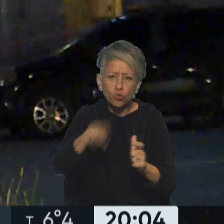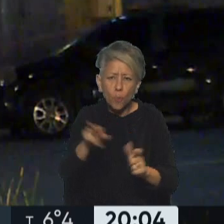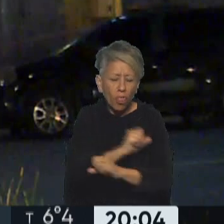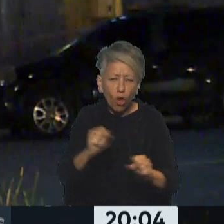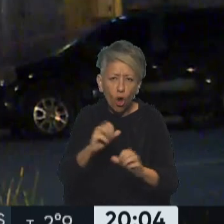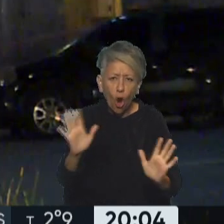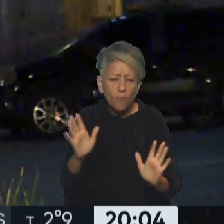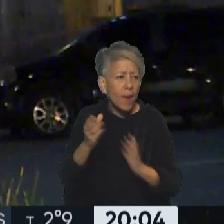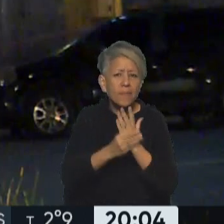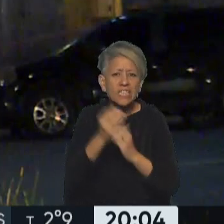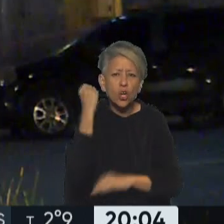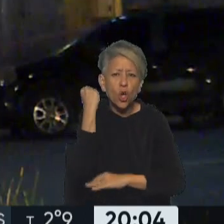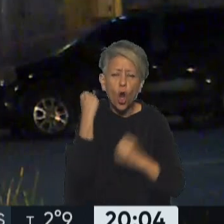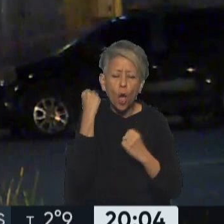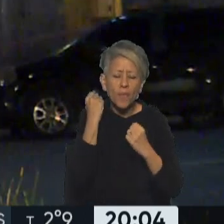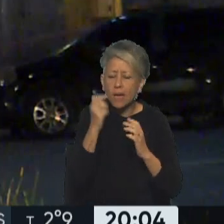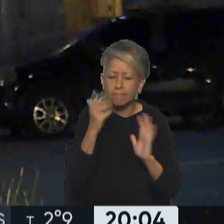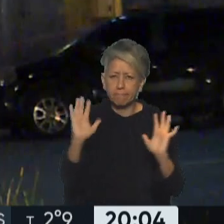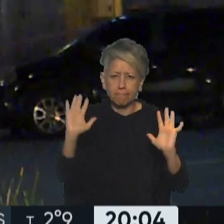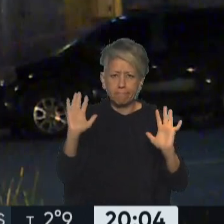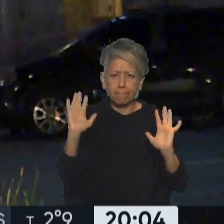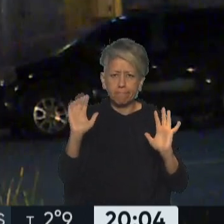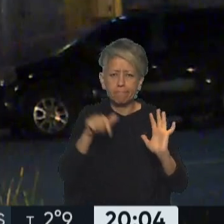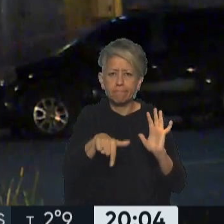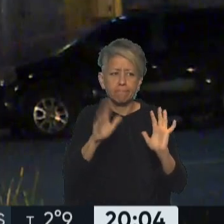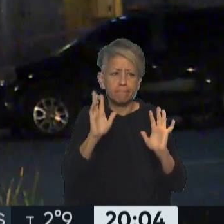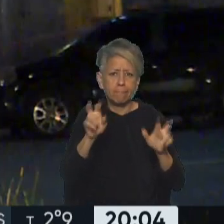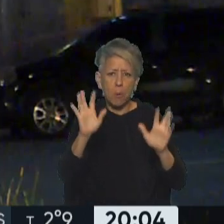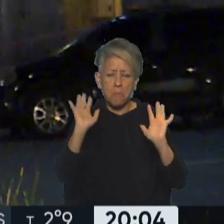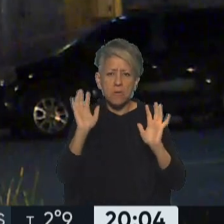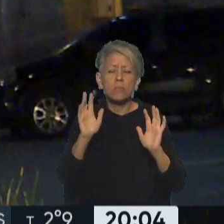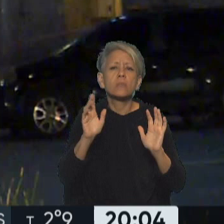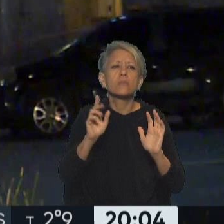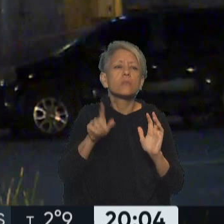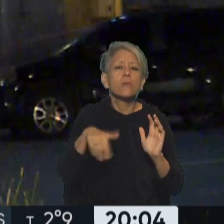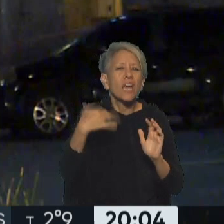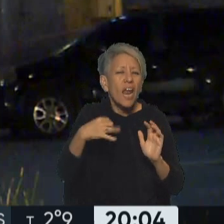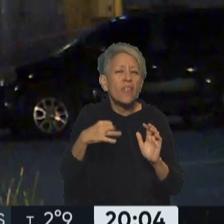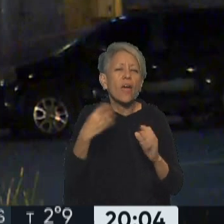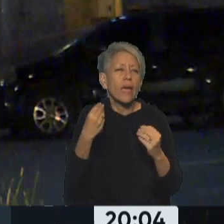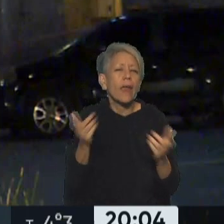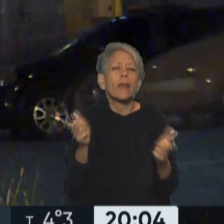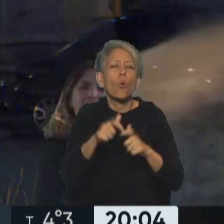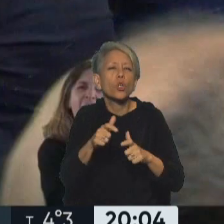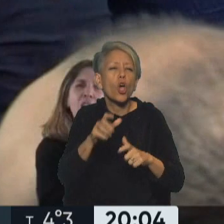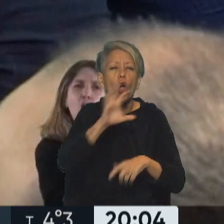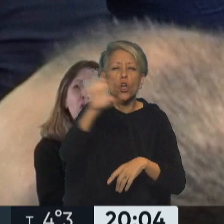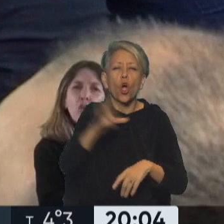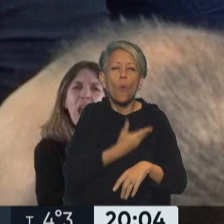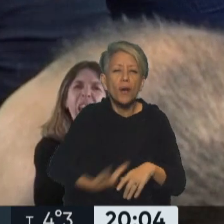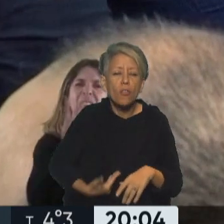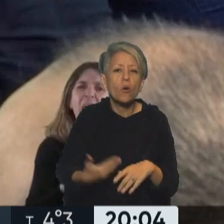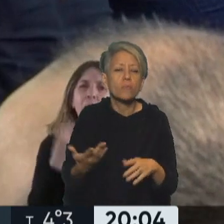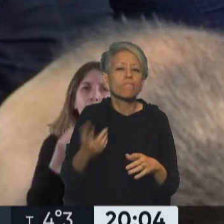repente nadie se había hecho cargo de la discusión de ese OP, que luego en realidad va a ser una reunión de gobernadores. Bueno, hay